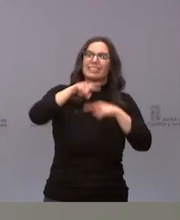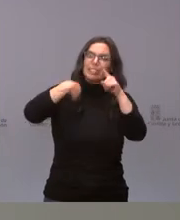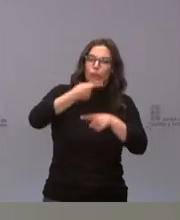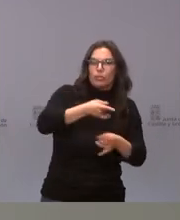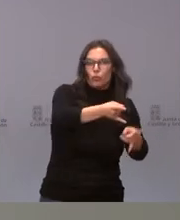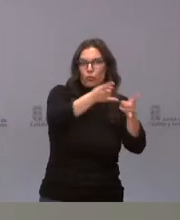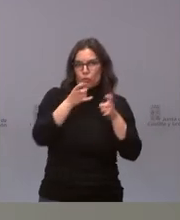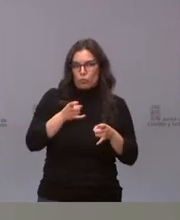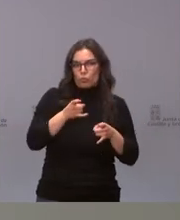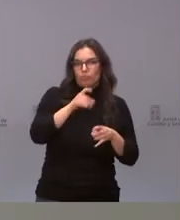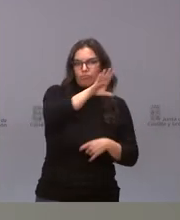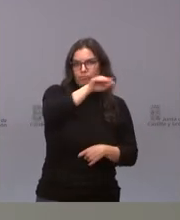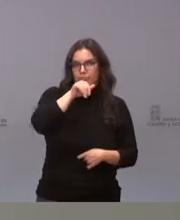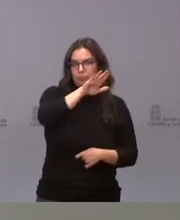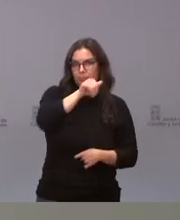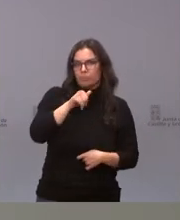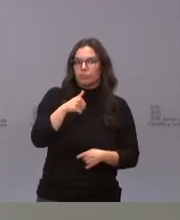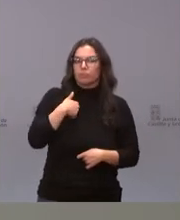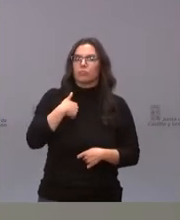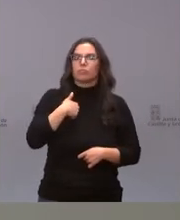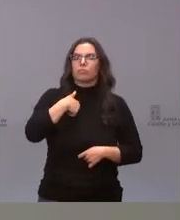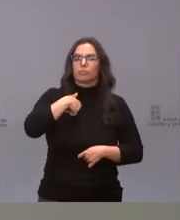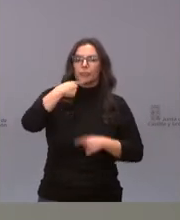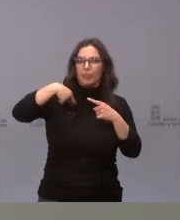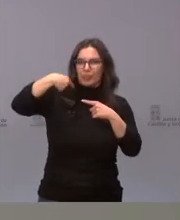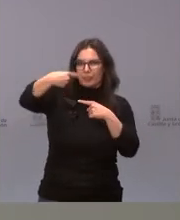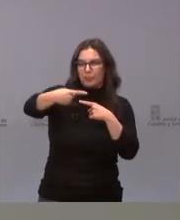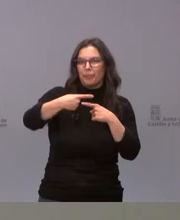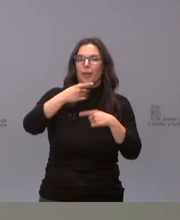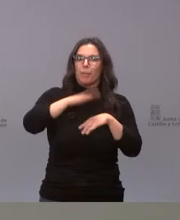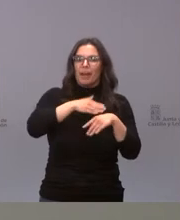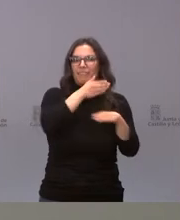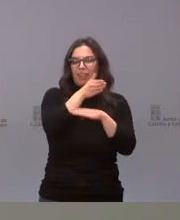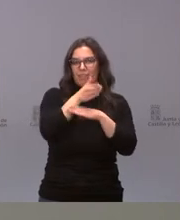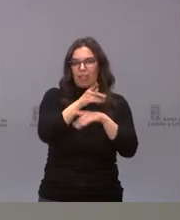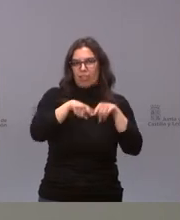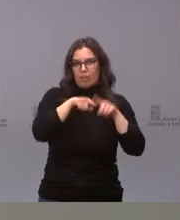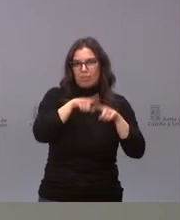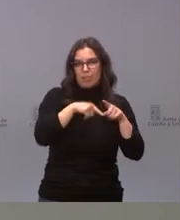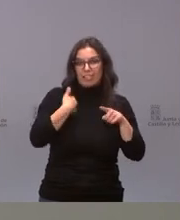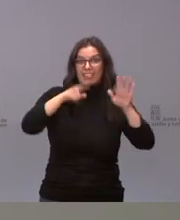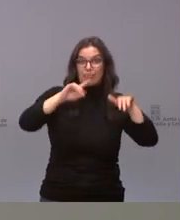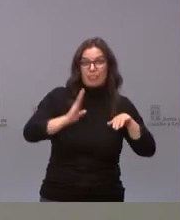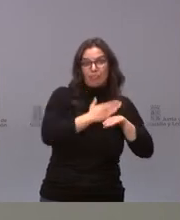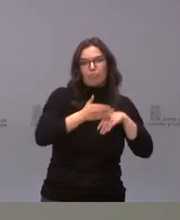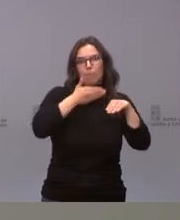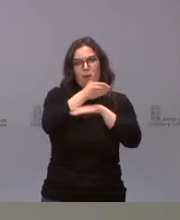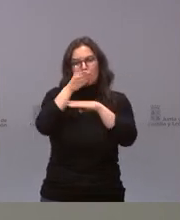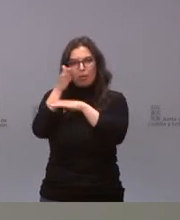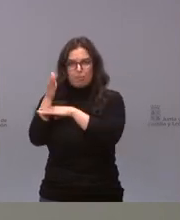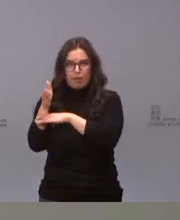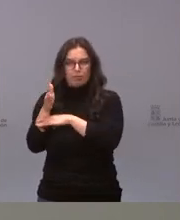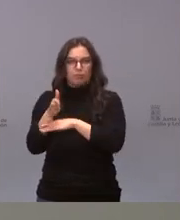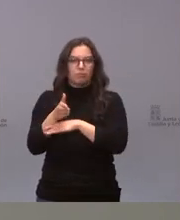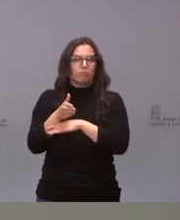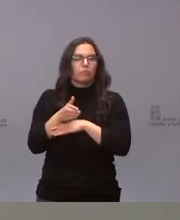y se les va haciendo llamamientos para que vayan acudiendo a los diferentes puntos de vacunación para que